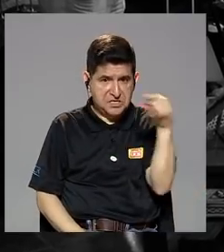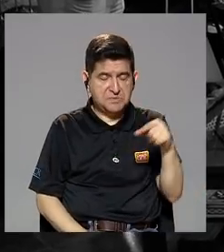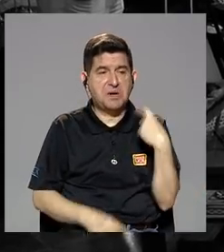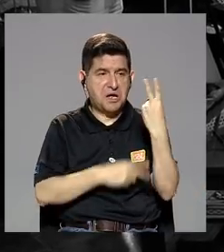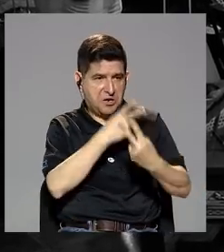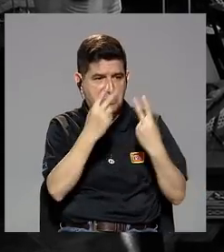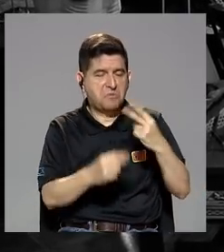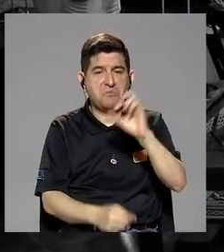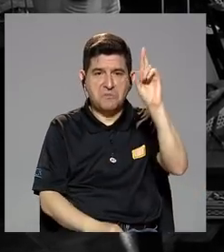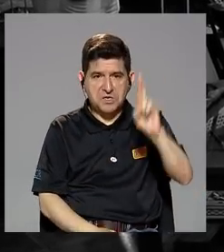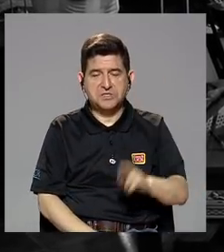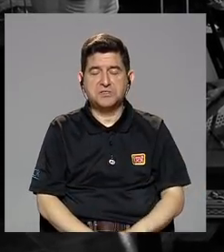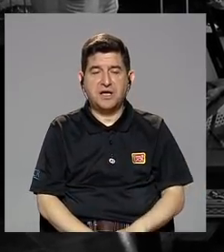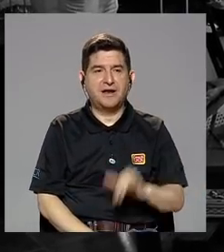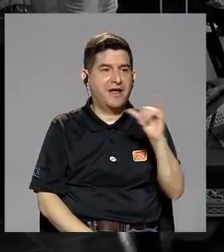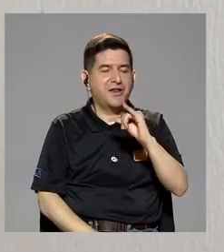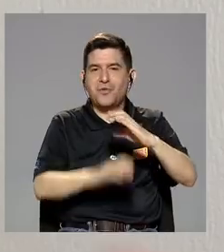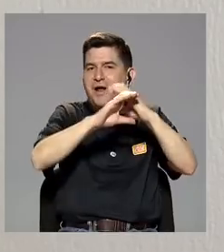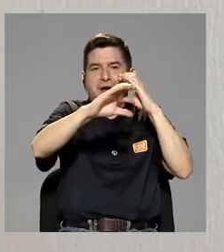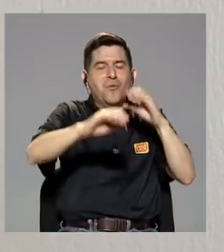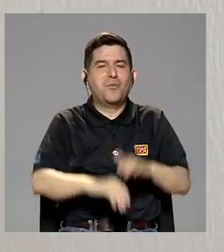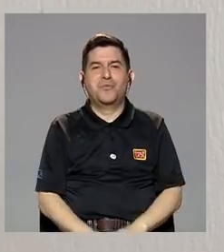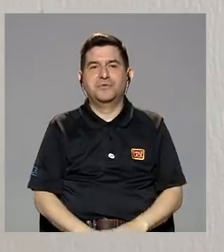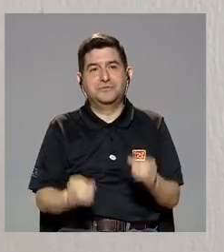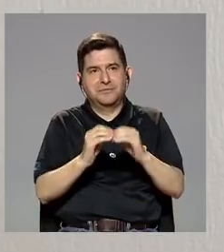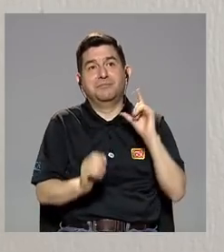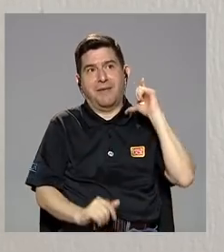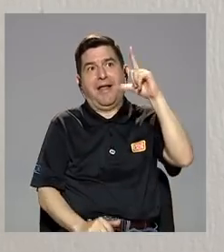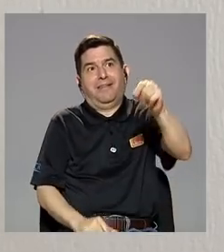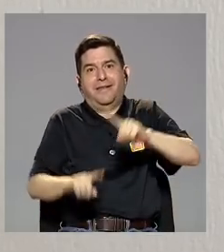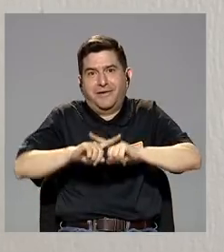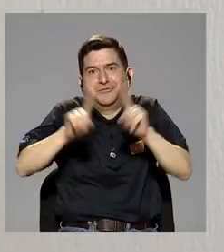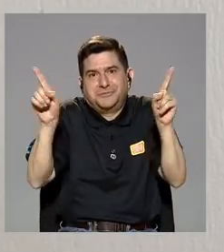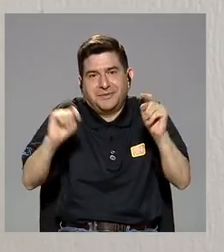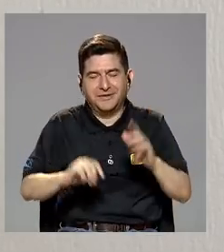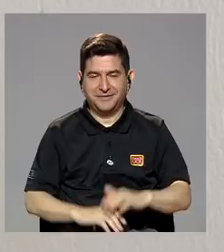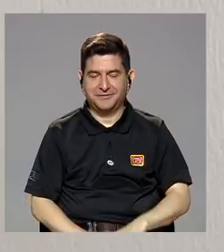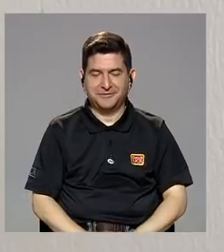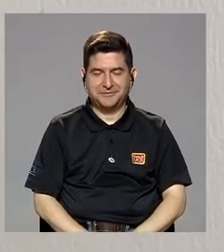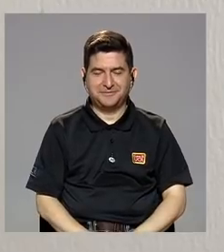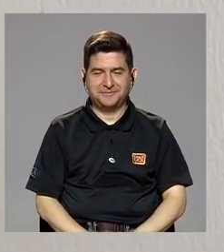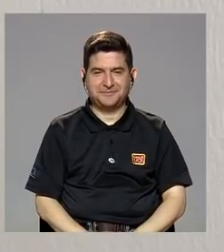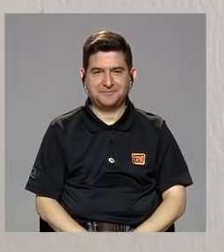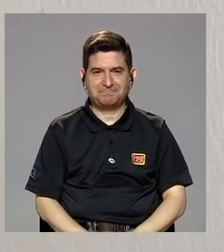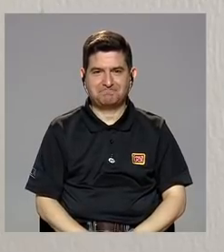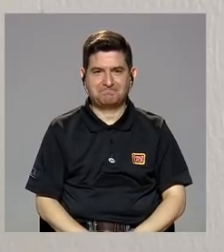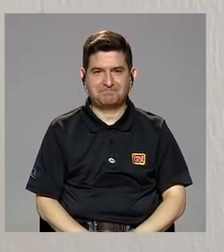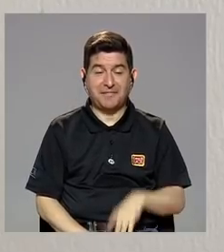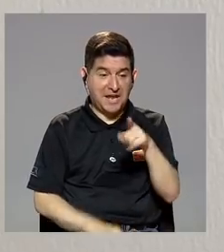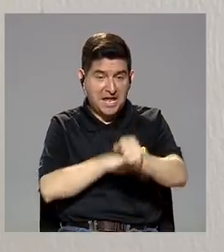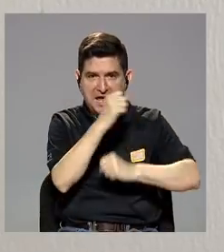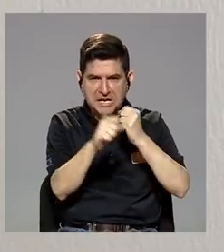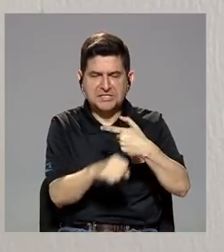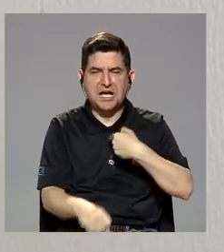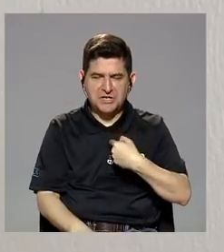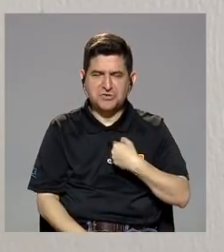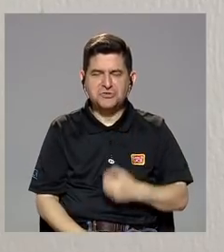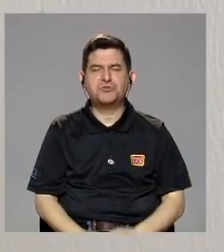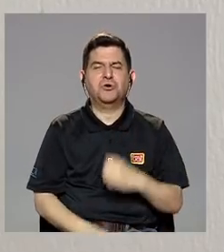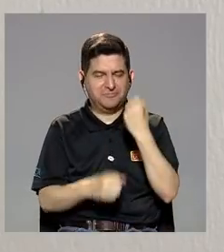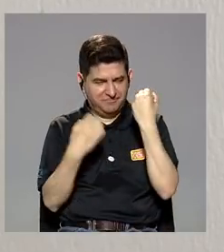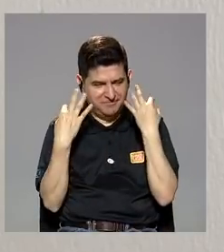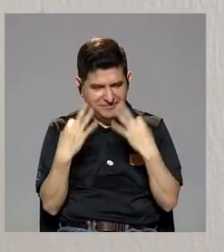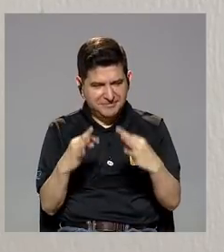va a costar rica era como tomar el bus más largo y ese año le puse el ganas